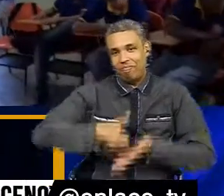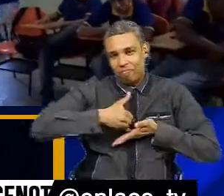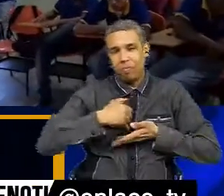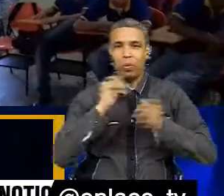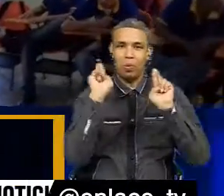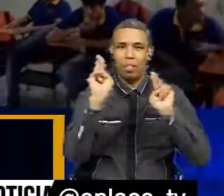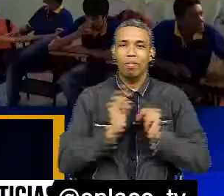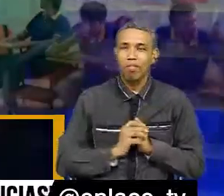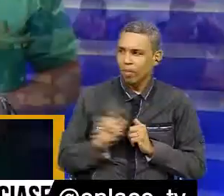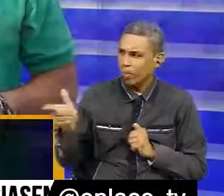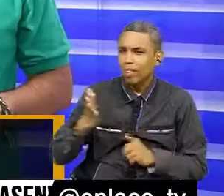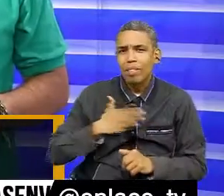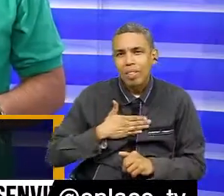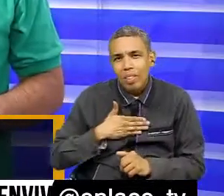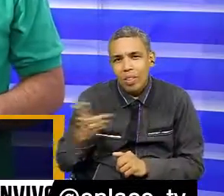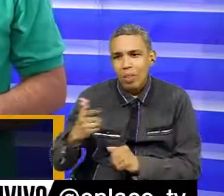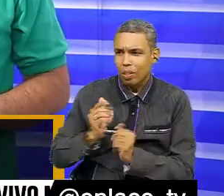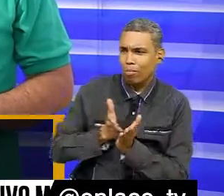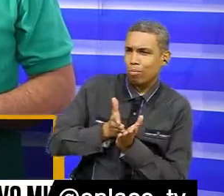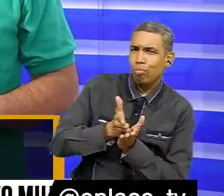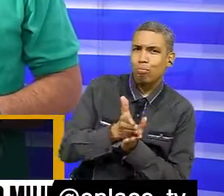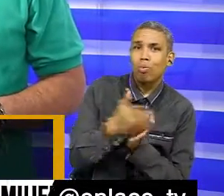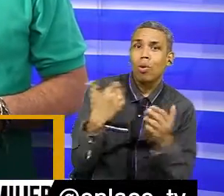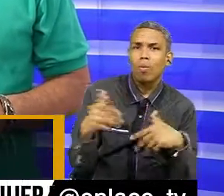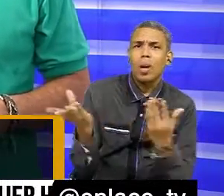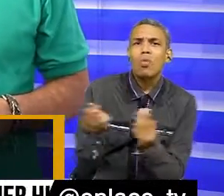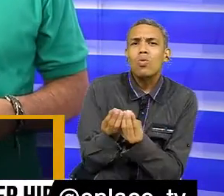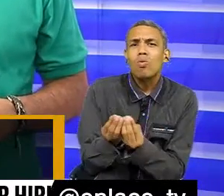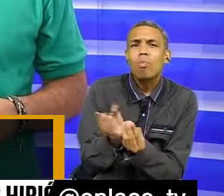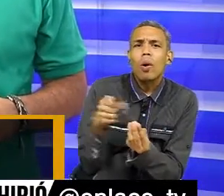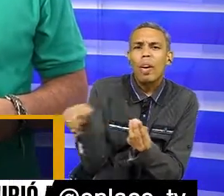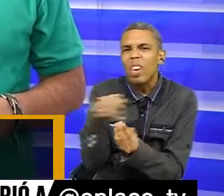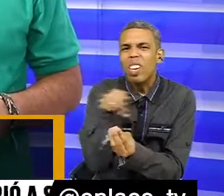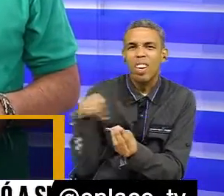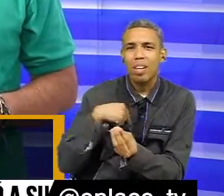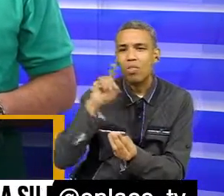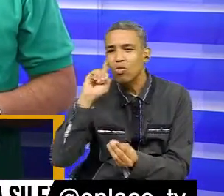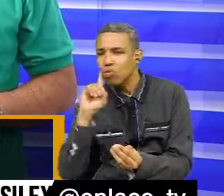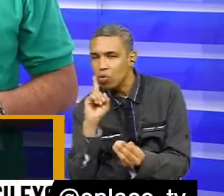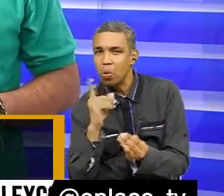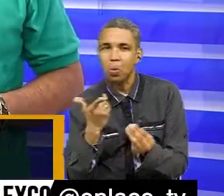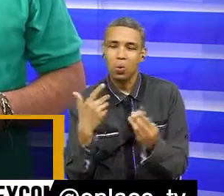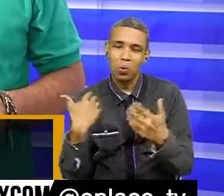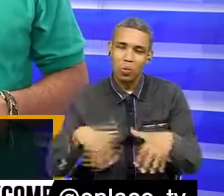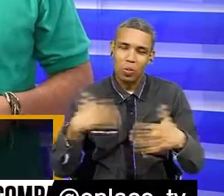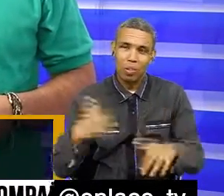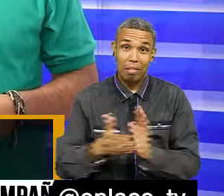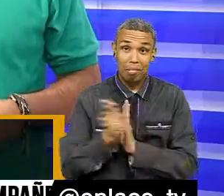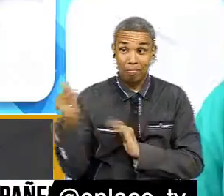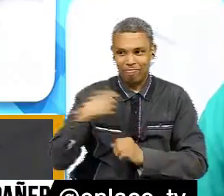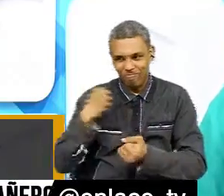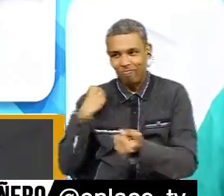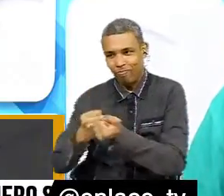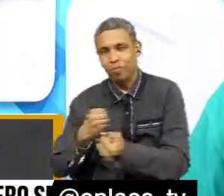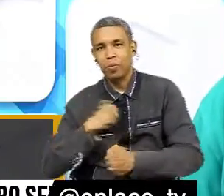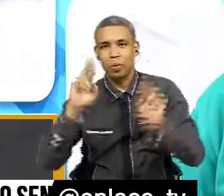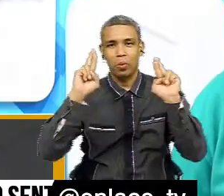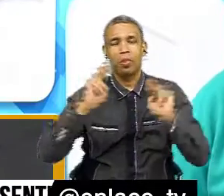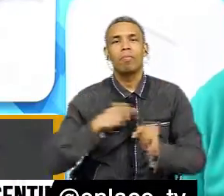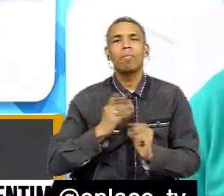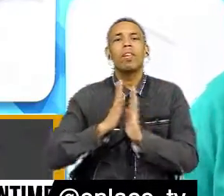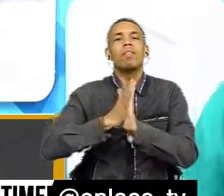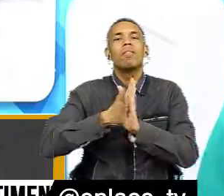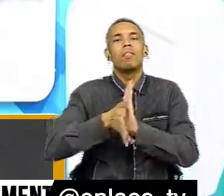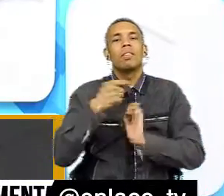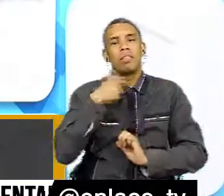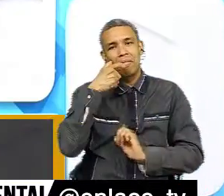proceso y ya saben, apoyar a ese talentoso grupo de artistas barranqueños. Eso por el momento en las noticias culturales y del